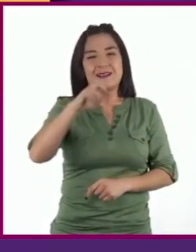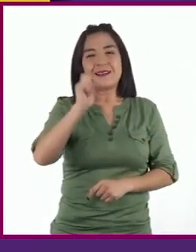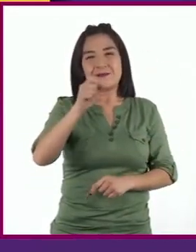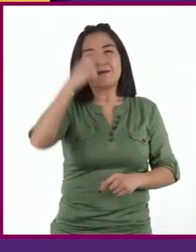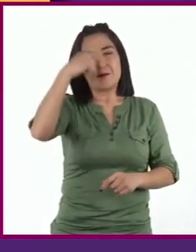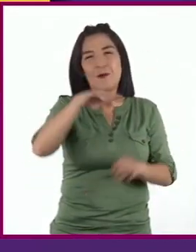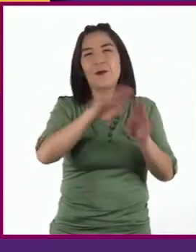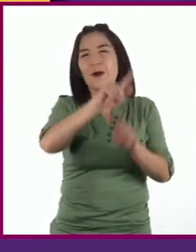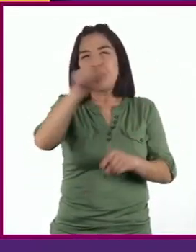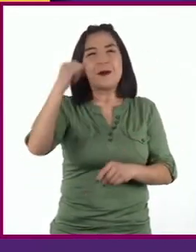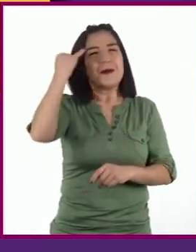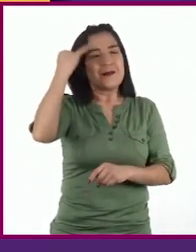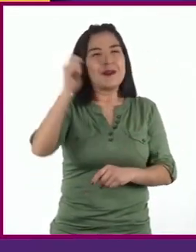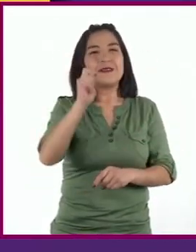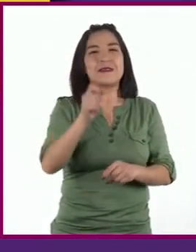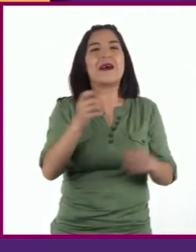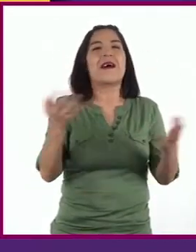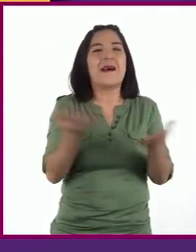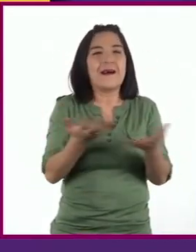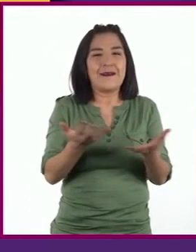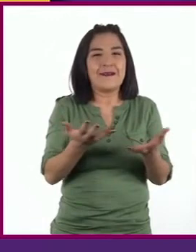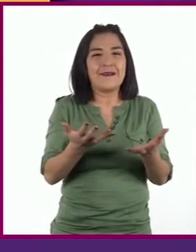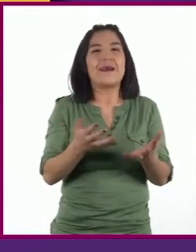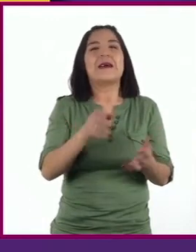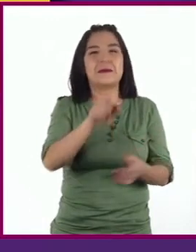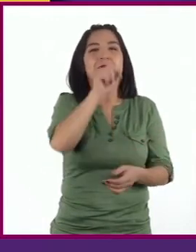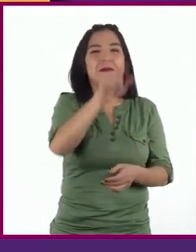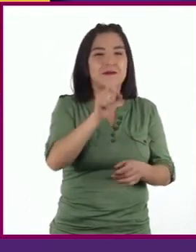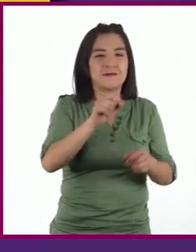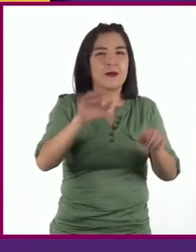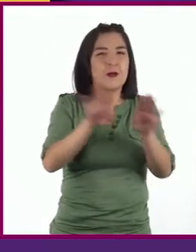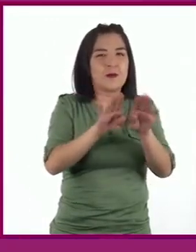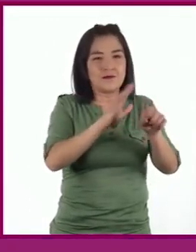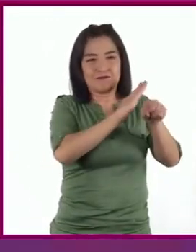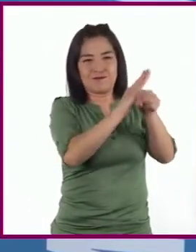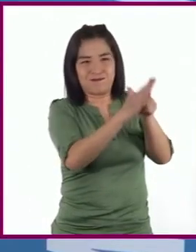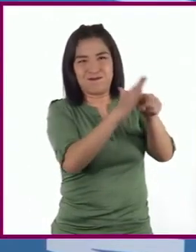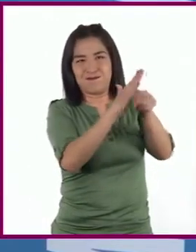idea, así es como tendría que ir llenando el plano.